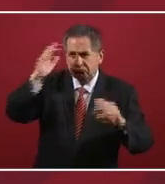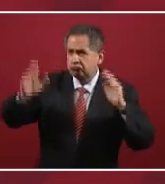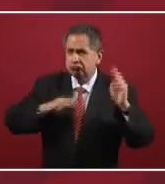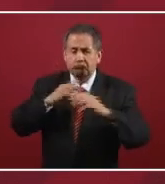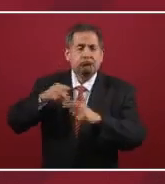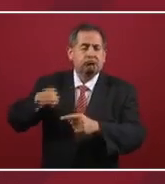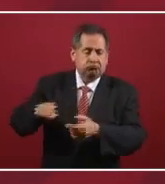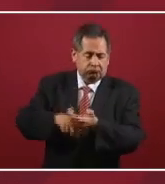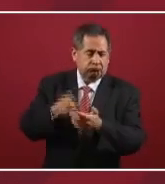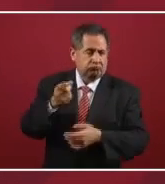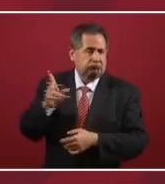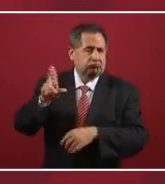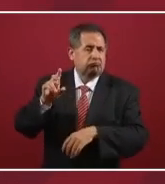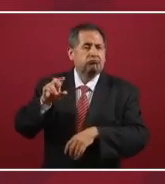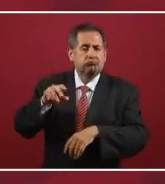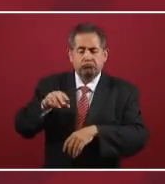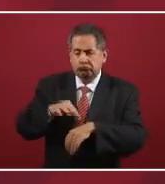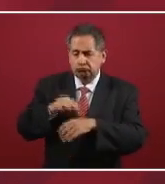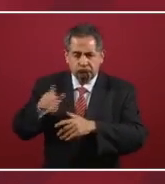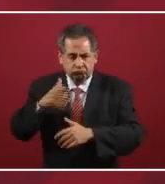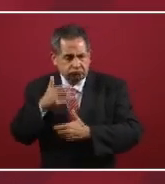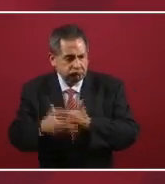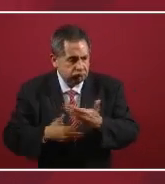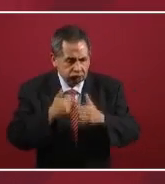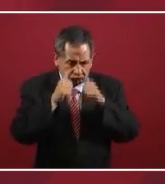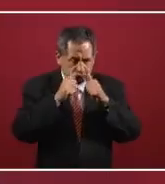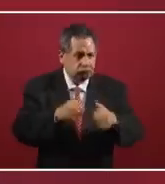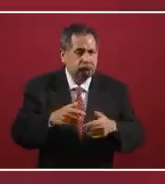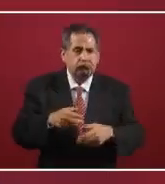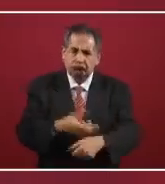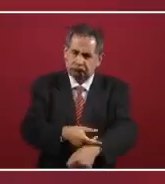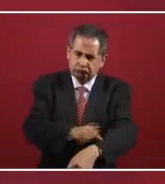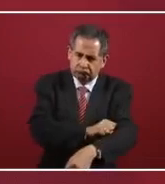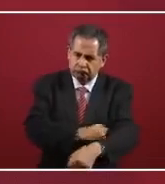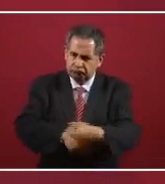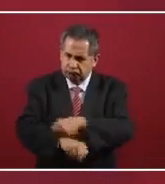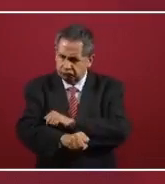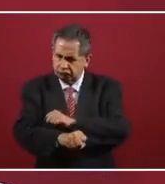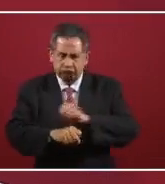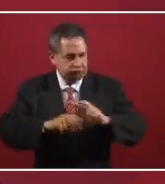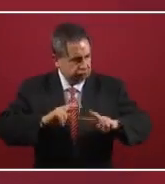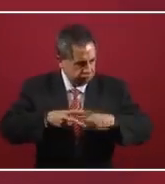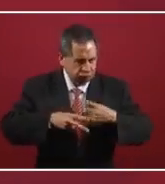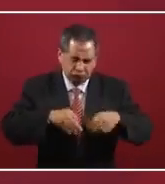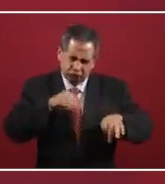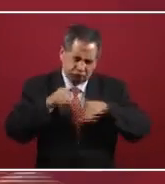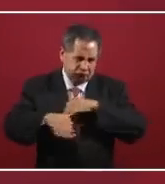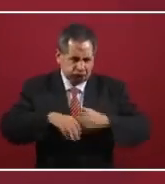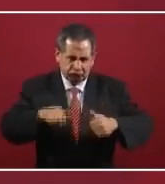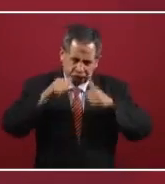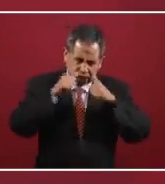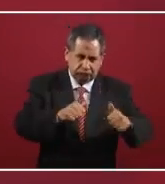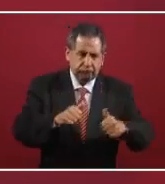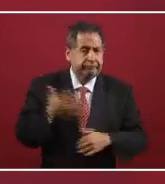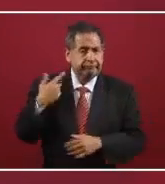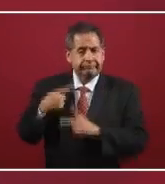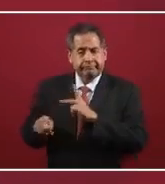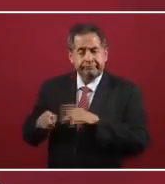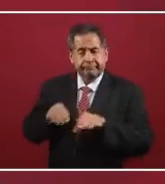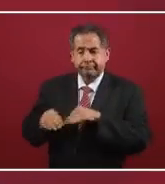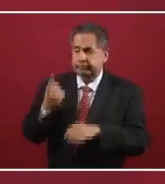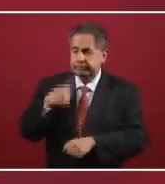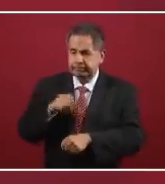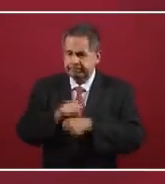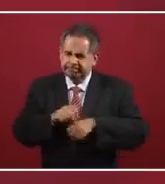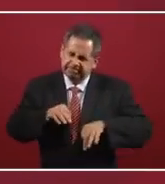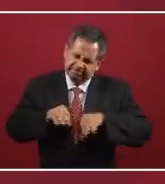mundo y listos, dispuestos para remangarse la camisa y empezar a trabajar, que ya lo hemos empezado a hacer, de hecho, desde la semana